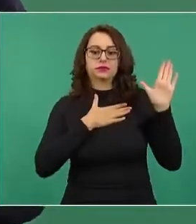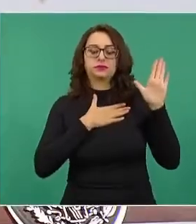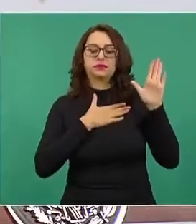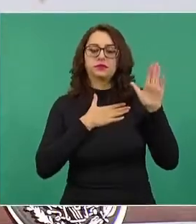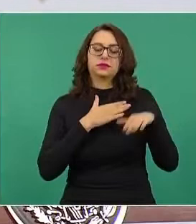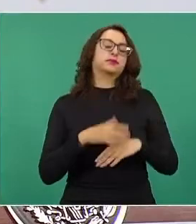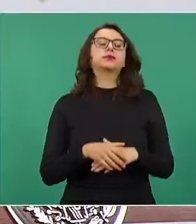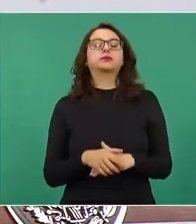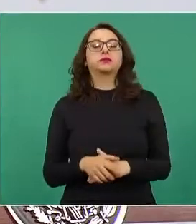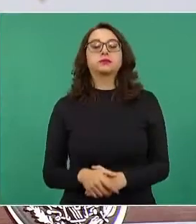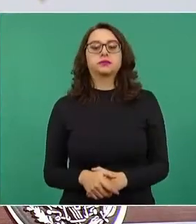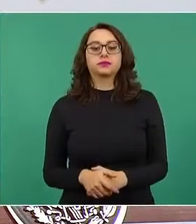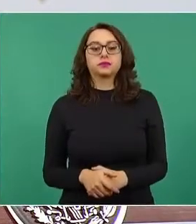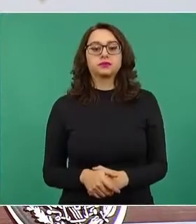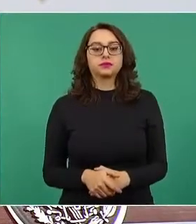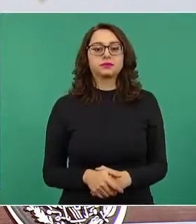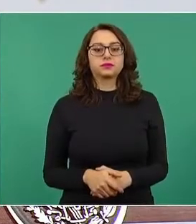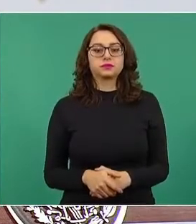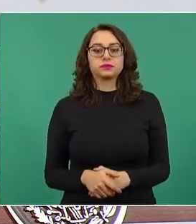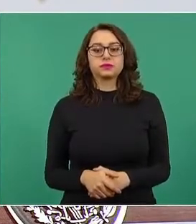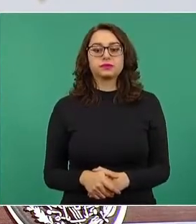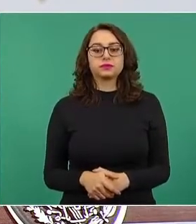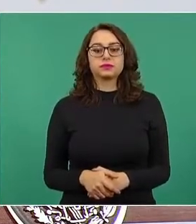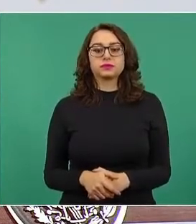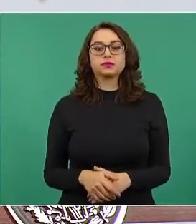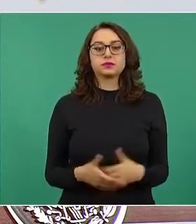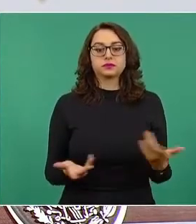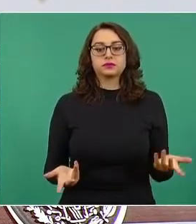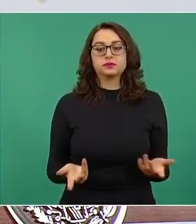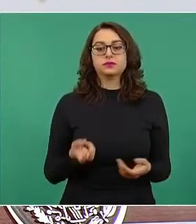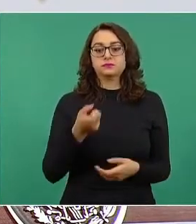Chiapas, en Chicoacén,